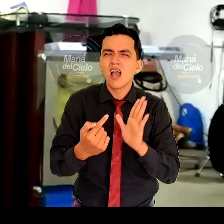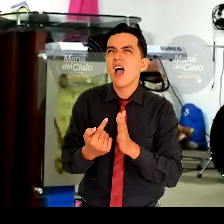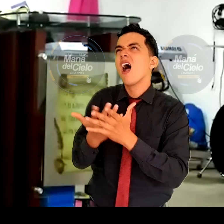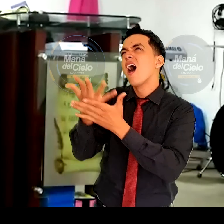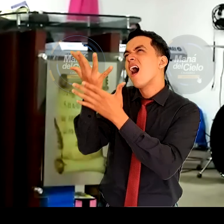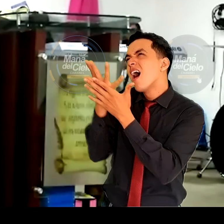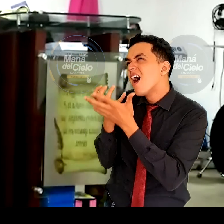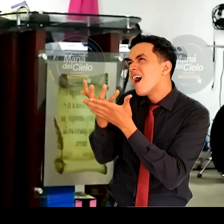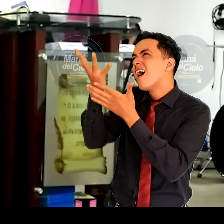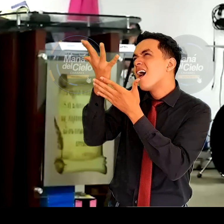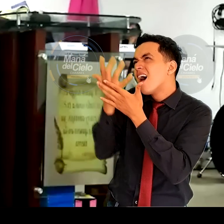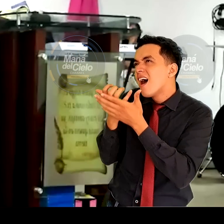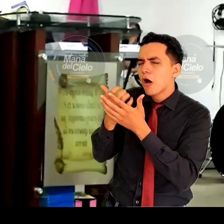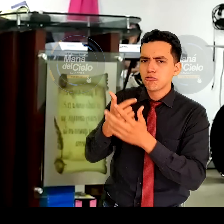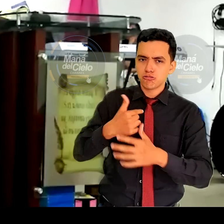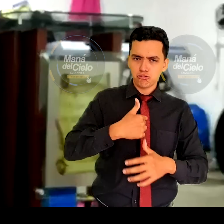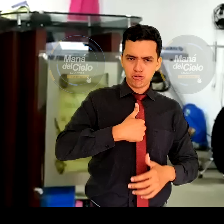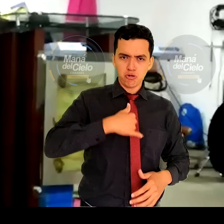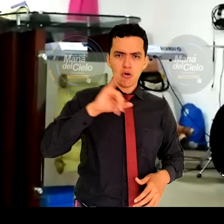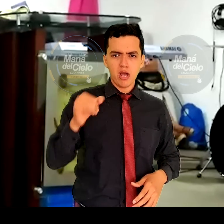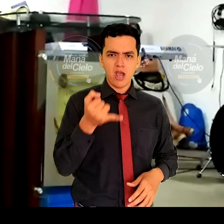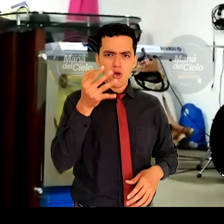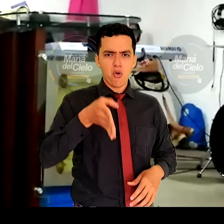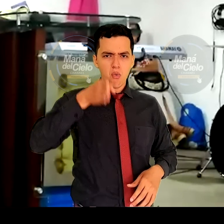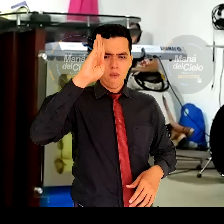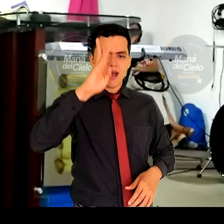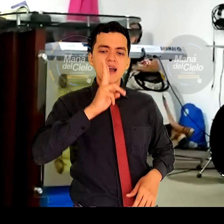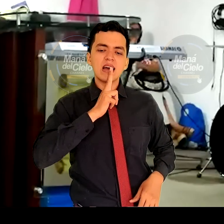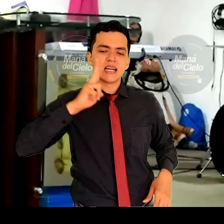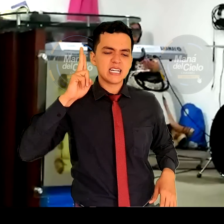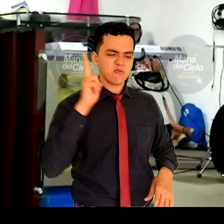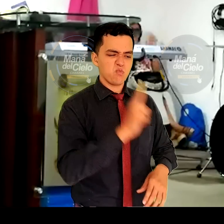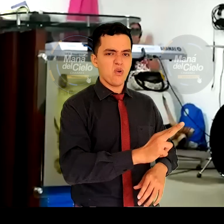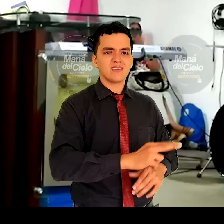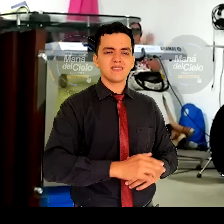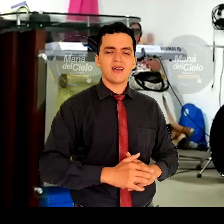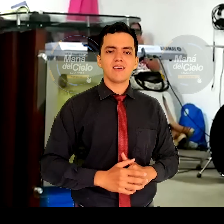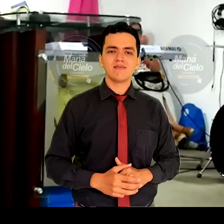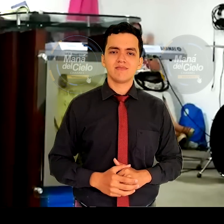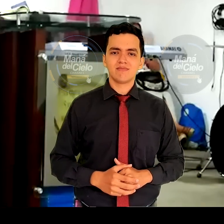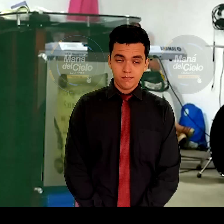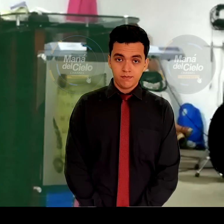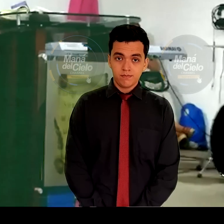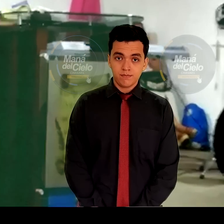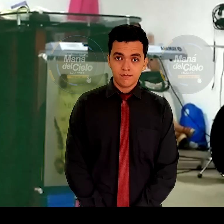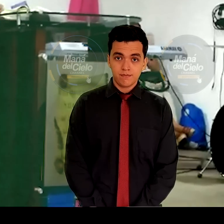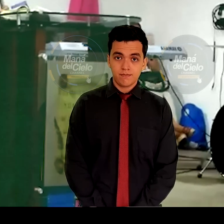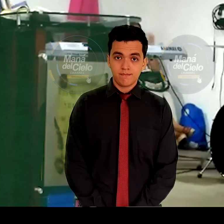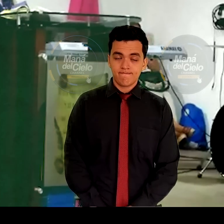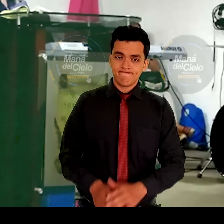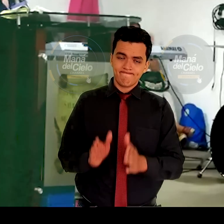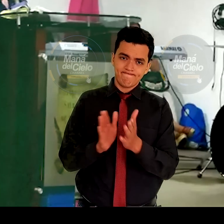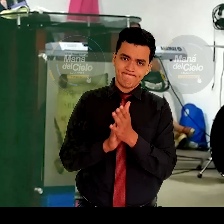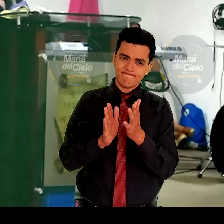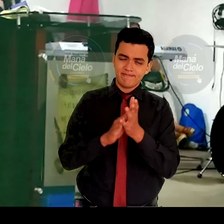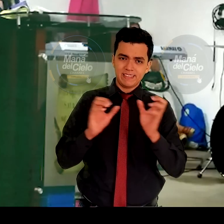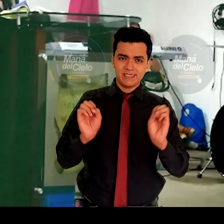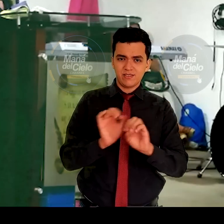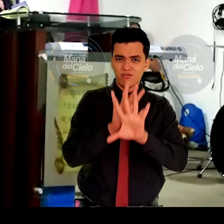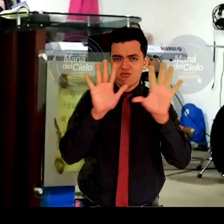cosas grandes y secretas. Dale un aplauso a la gloria de Él. Aleluya. Digamos gloria a